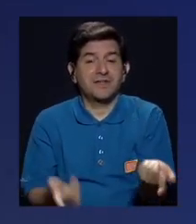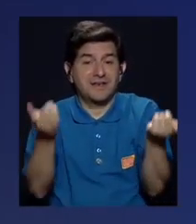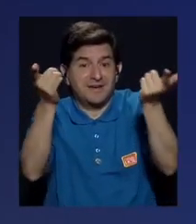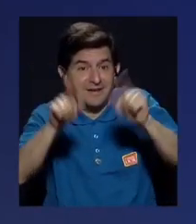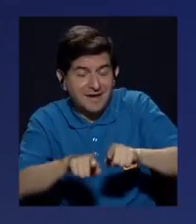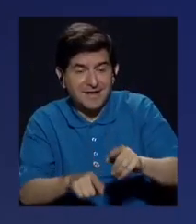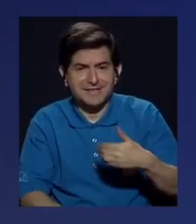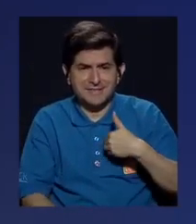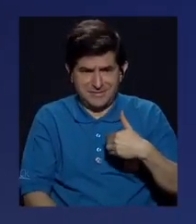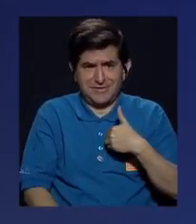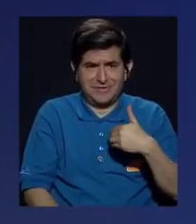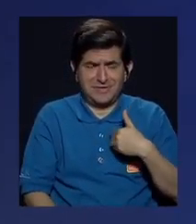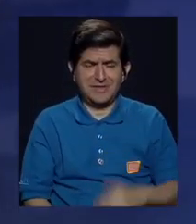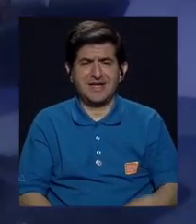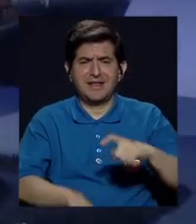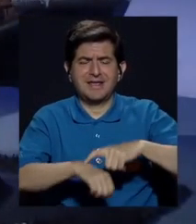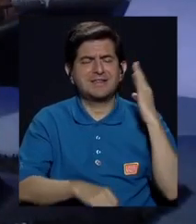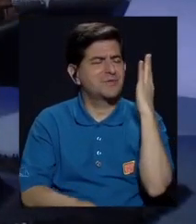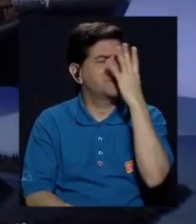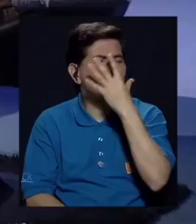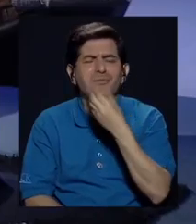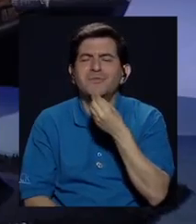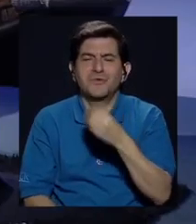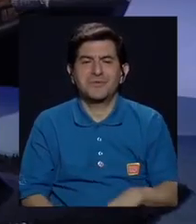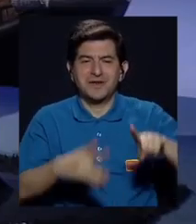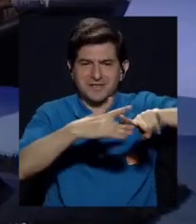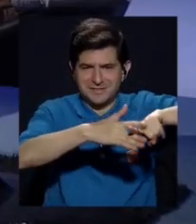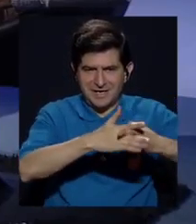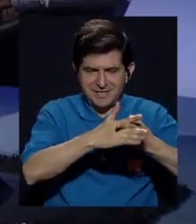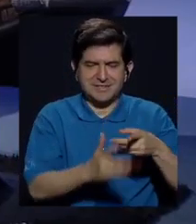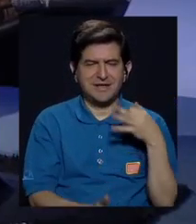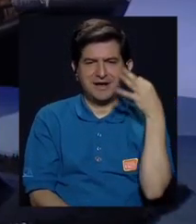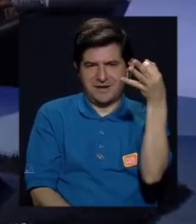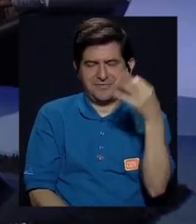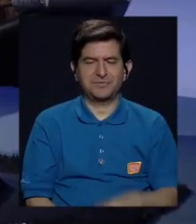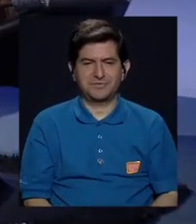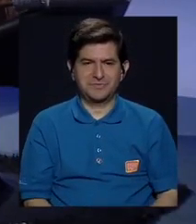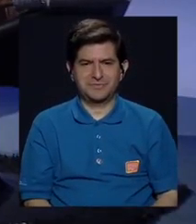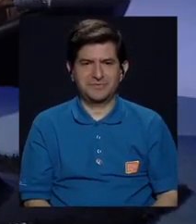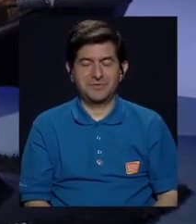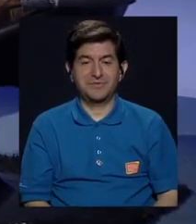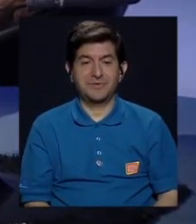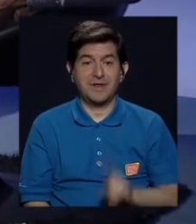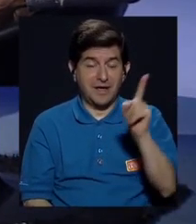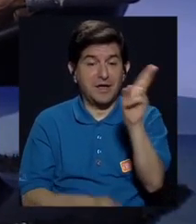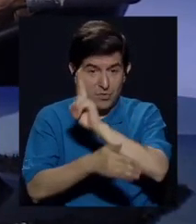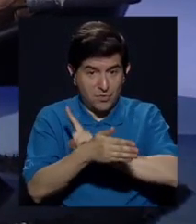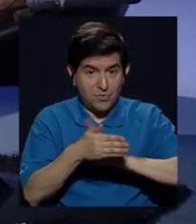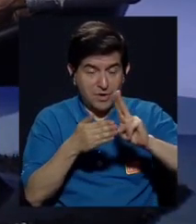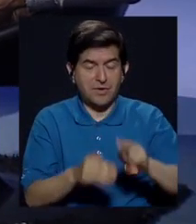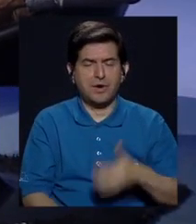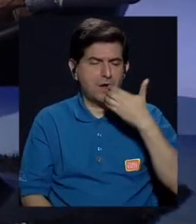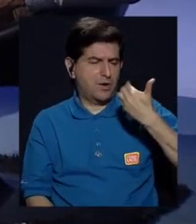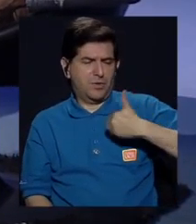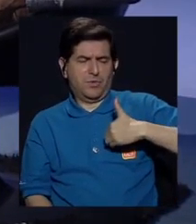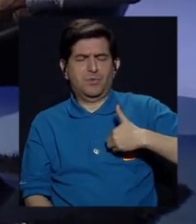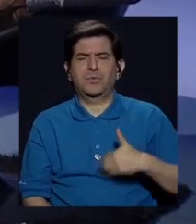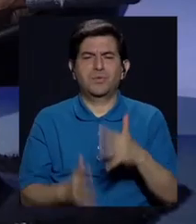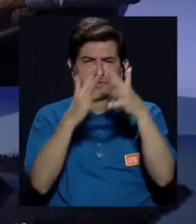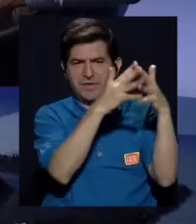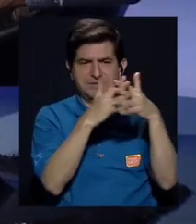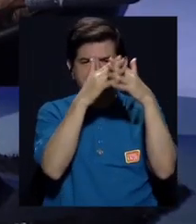caso tiene una etapa muy linda que va a iniciar próximamente, casualmente en una de las universidades más prestigiosas de los